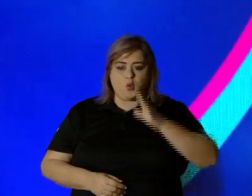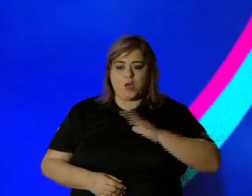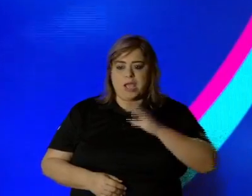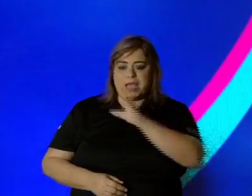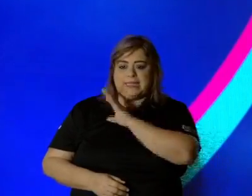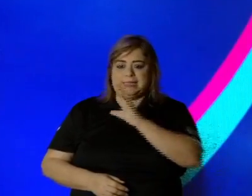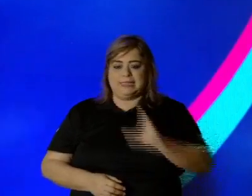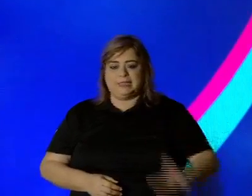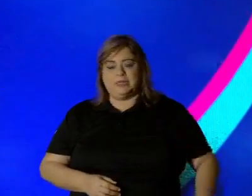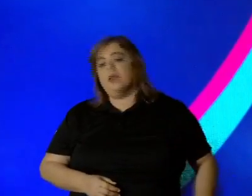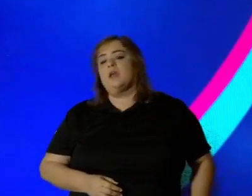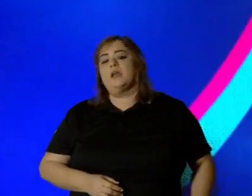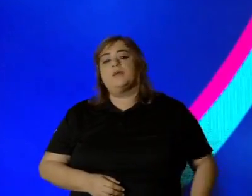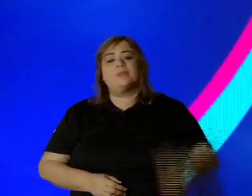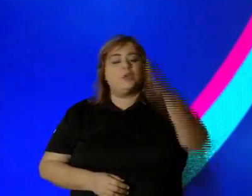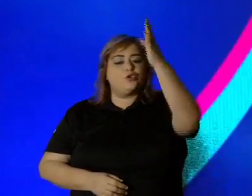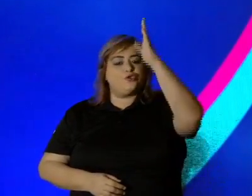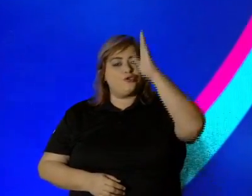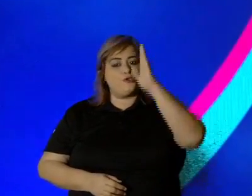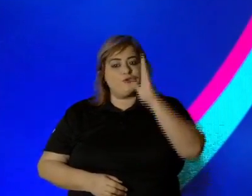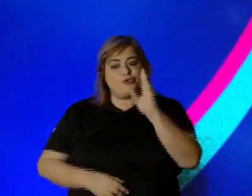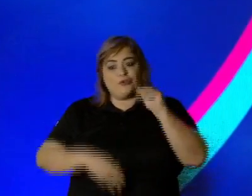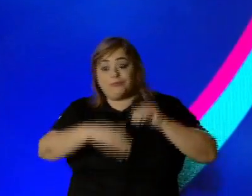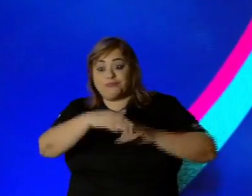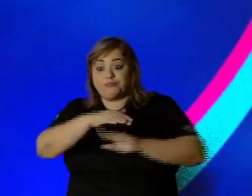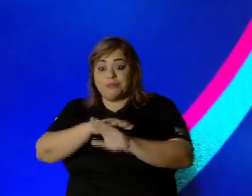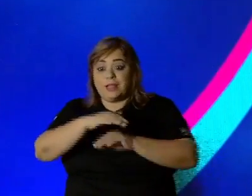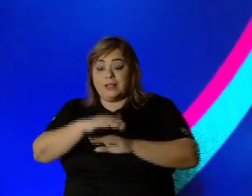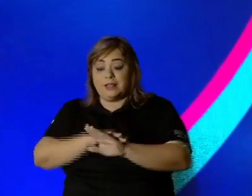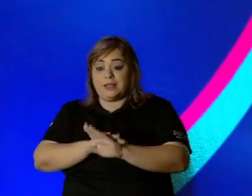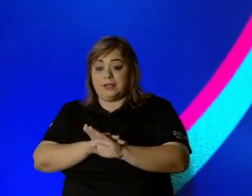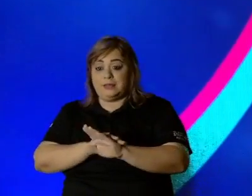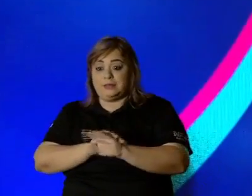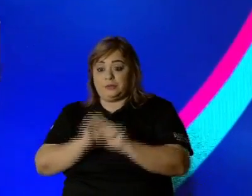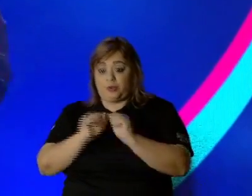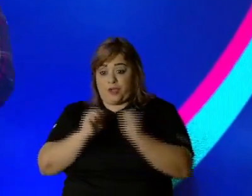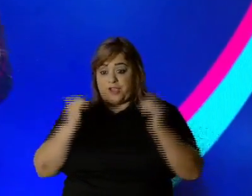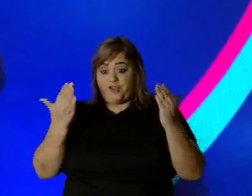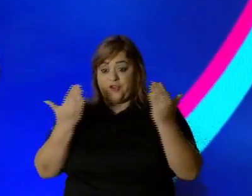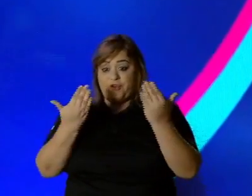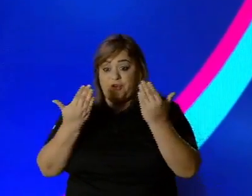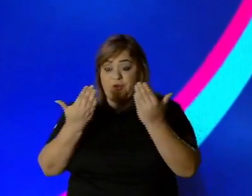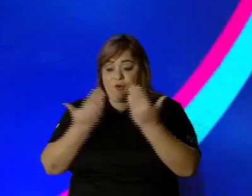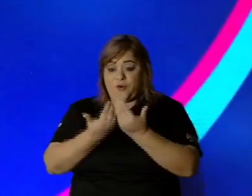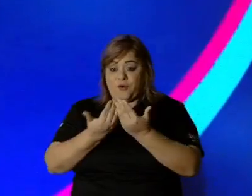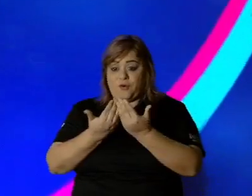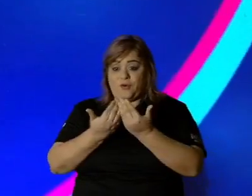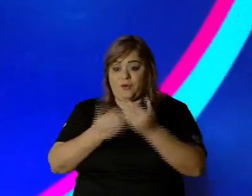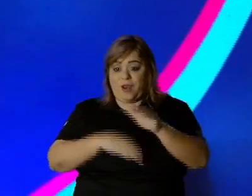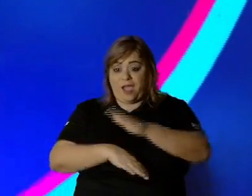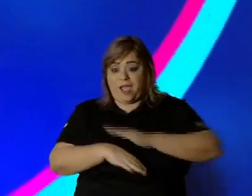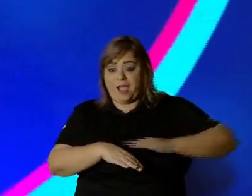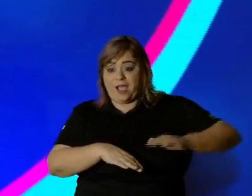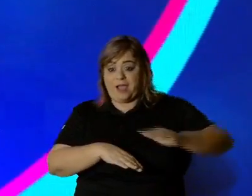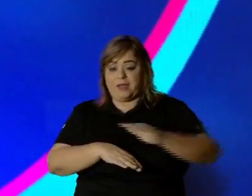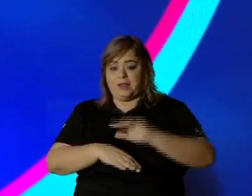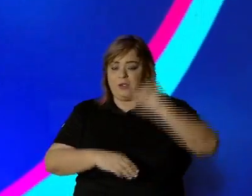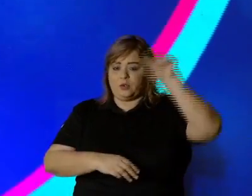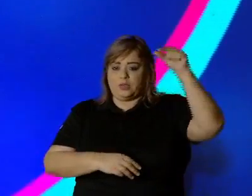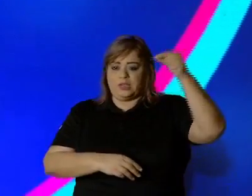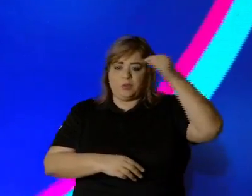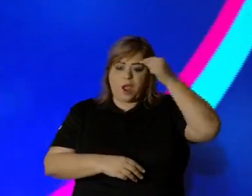cristiana. O sea, Dios metiéndose en todas las áreas, de eso se trata, ¿no? Y entonces tenemos